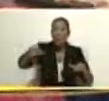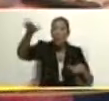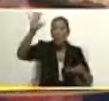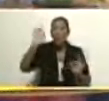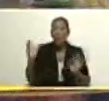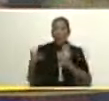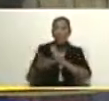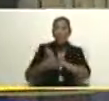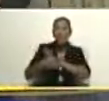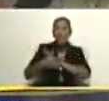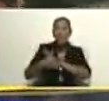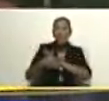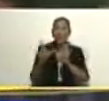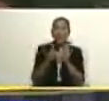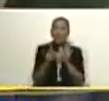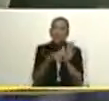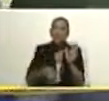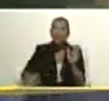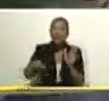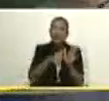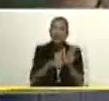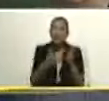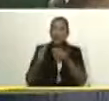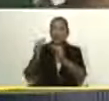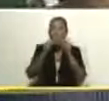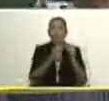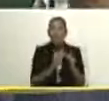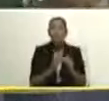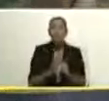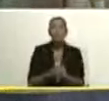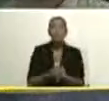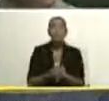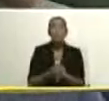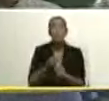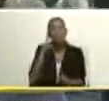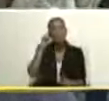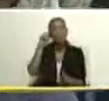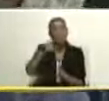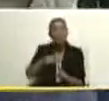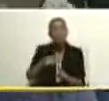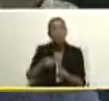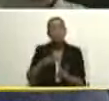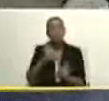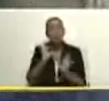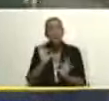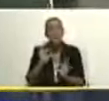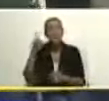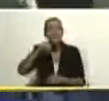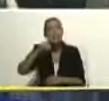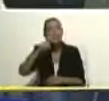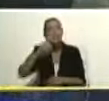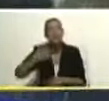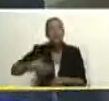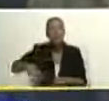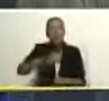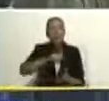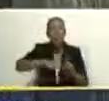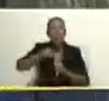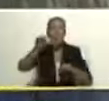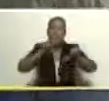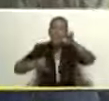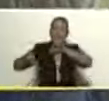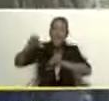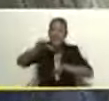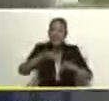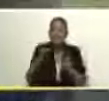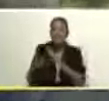parte técnica. Un liceo, como usted lo señaló, que comprende realmente, pues, el área de ciencia